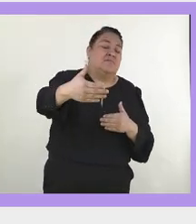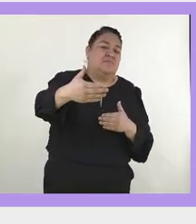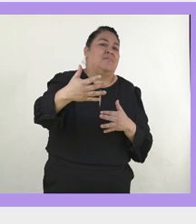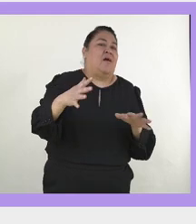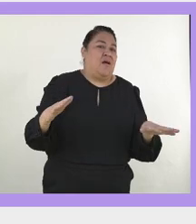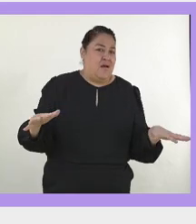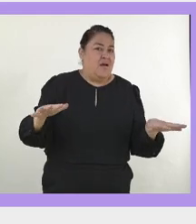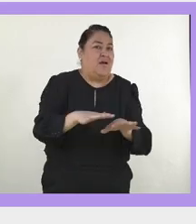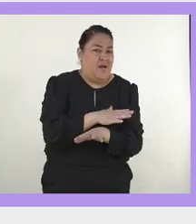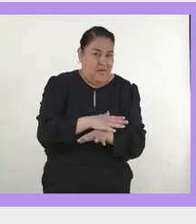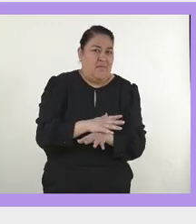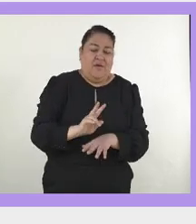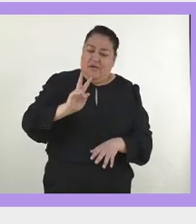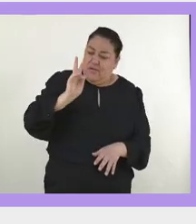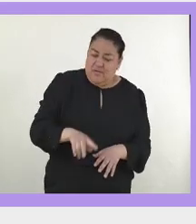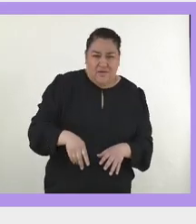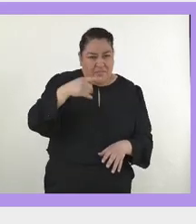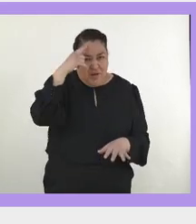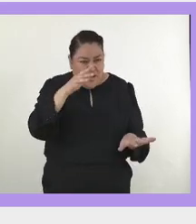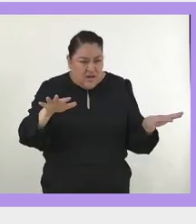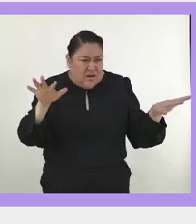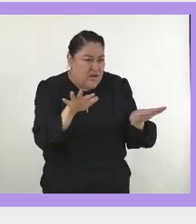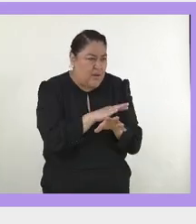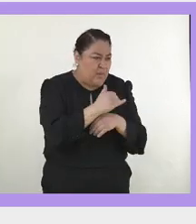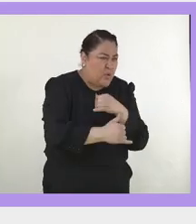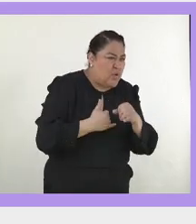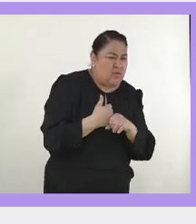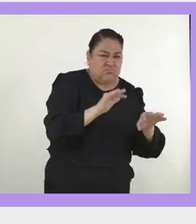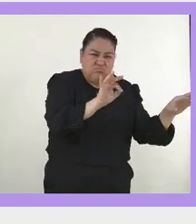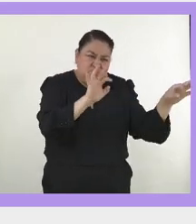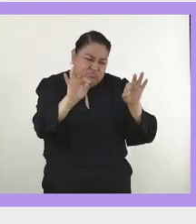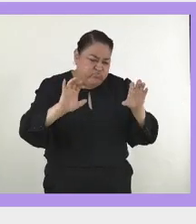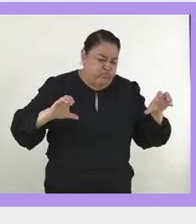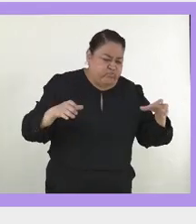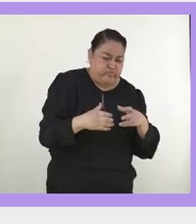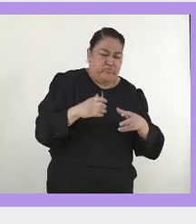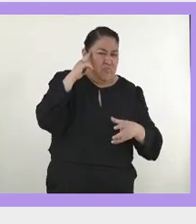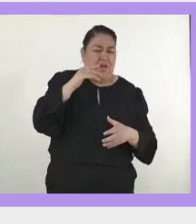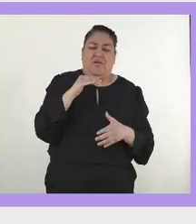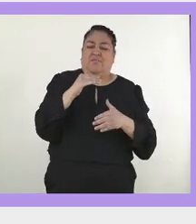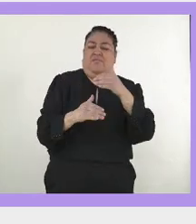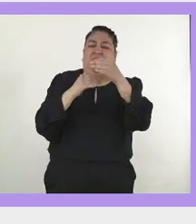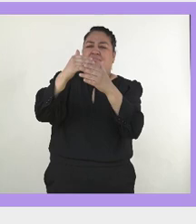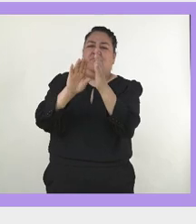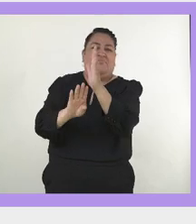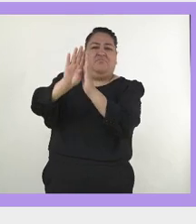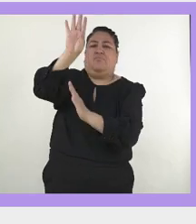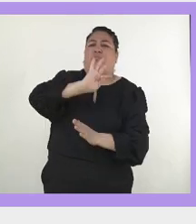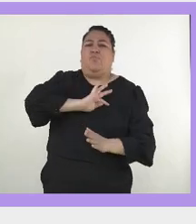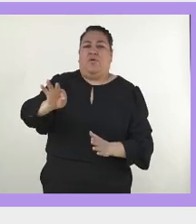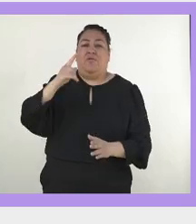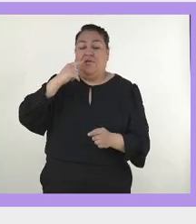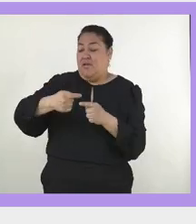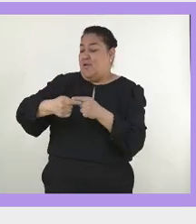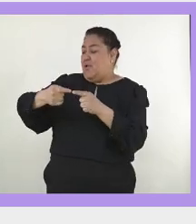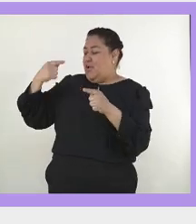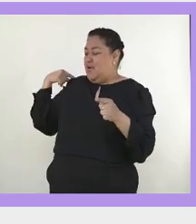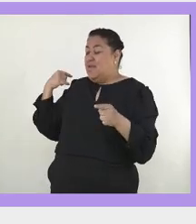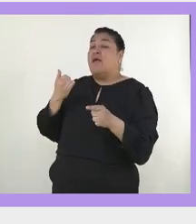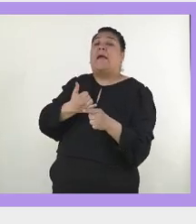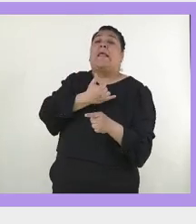muy fuerte muy competitivo y con muchas ganas de encaminar de aprender lo que no hicimos bien